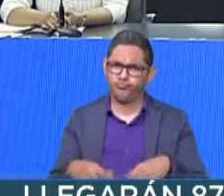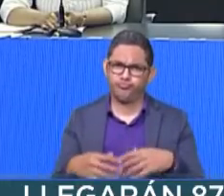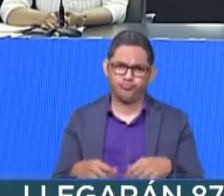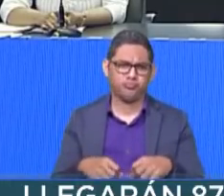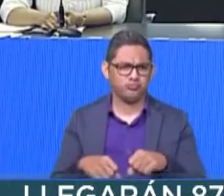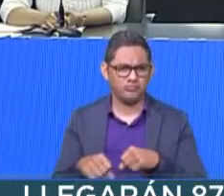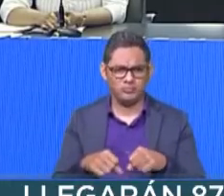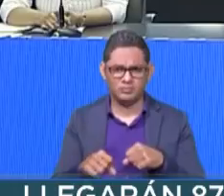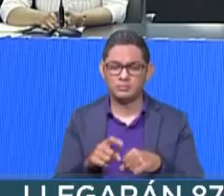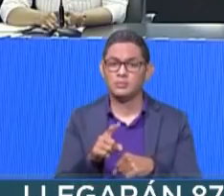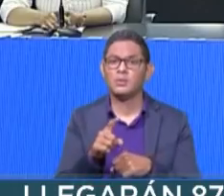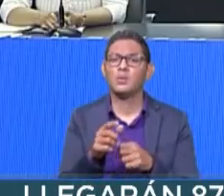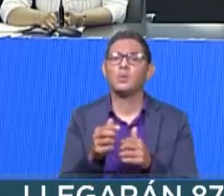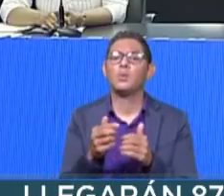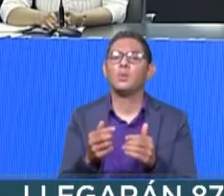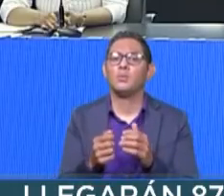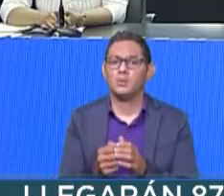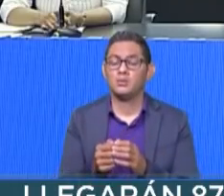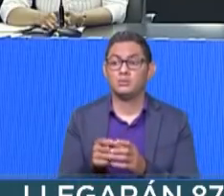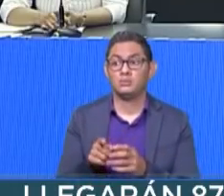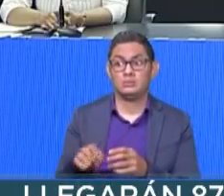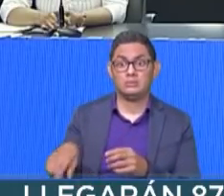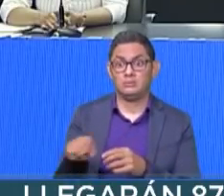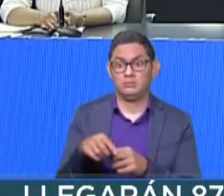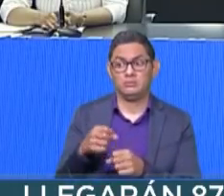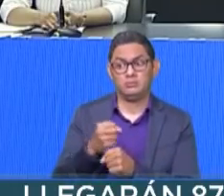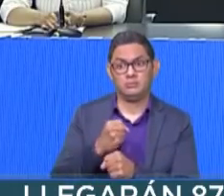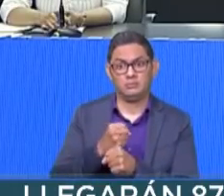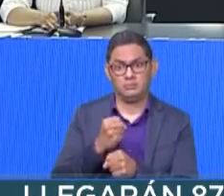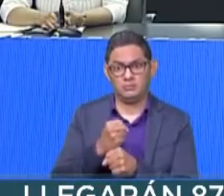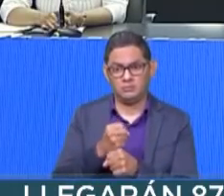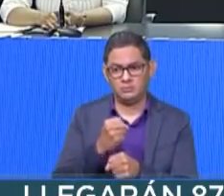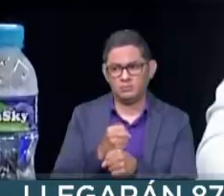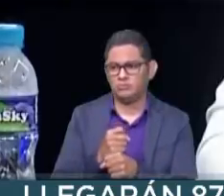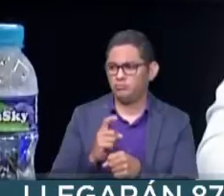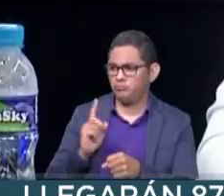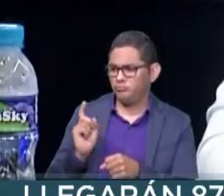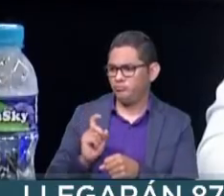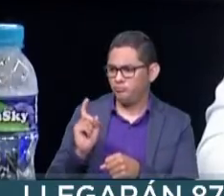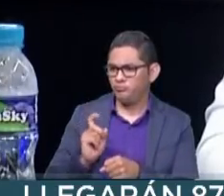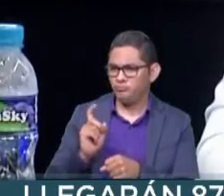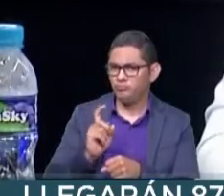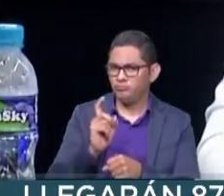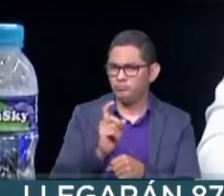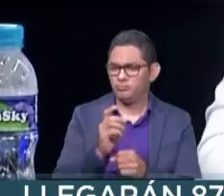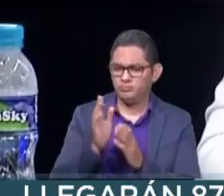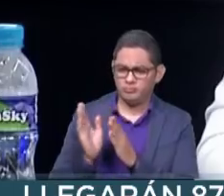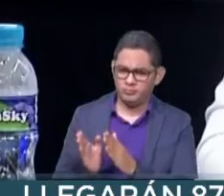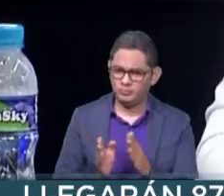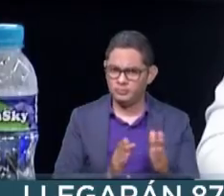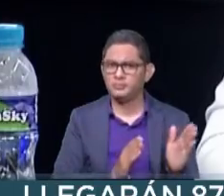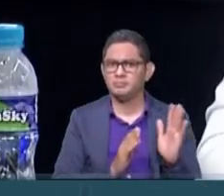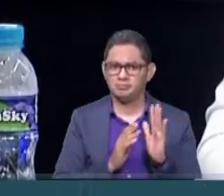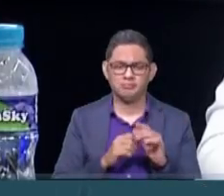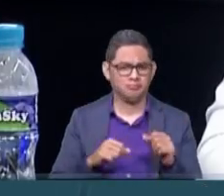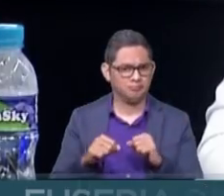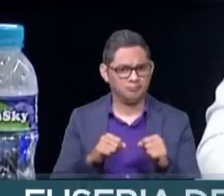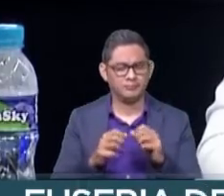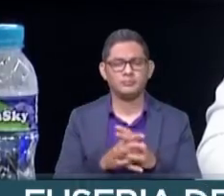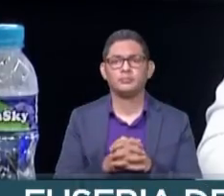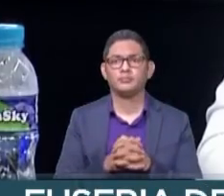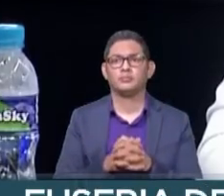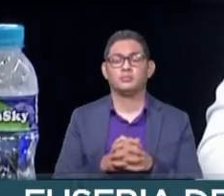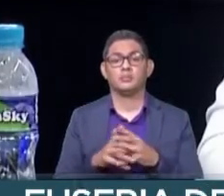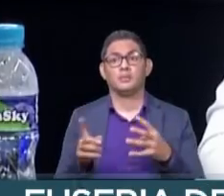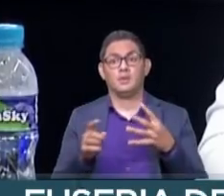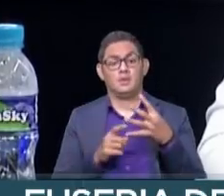respetando el esquema de trabajo que hemos mantenido durante estos meses. En cuanto a la fase